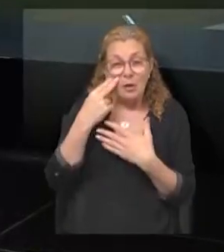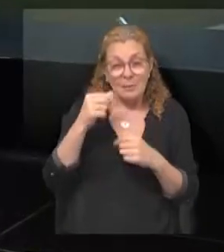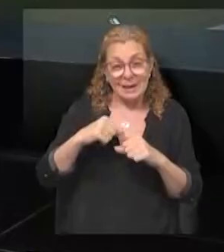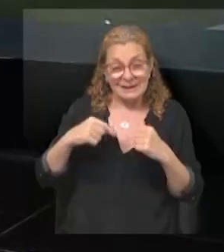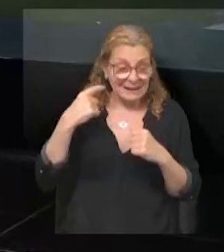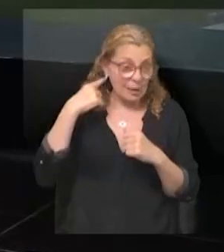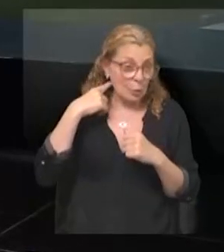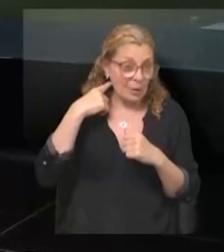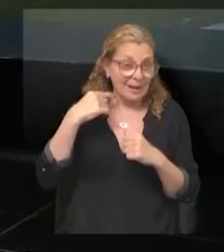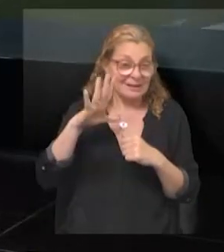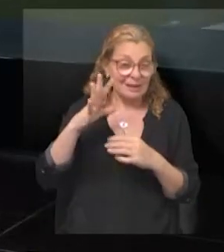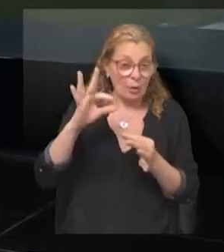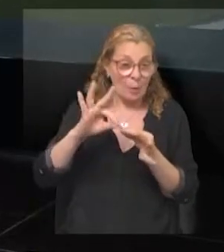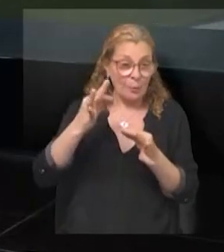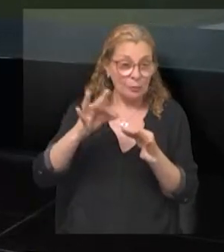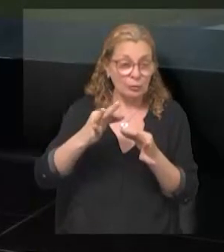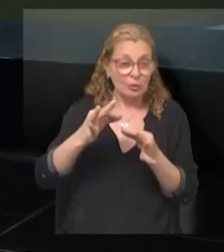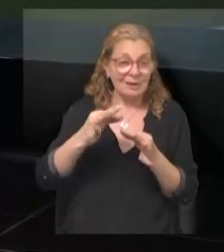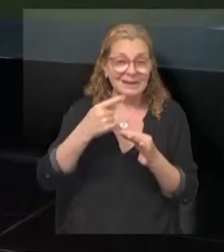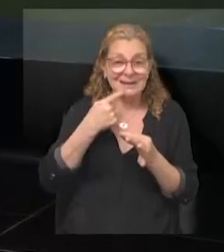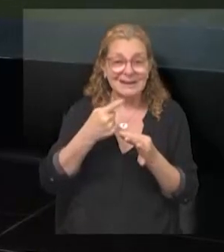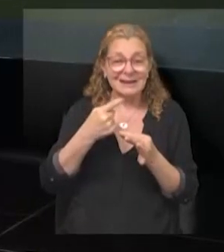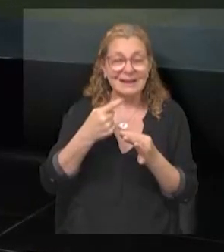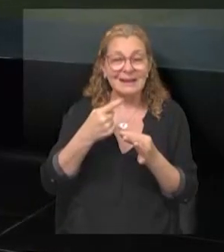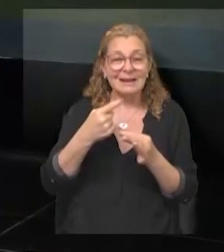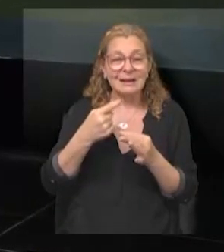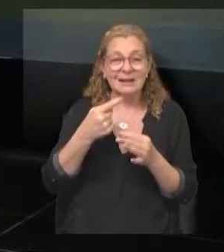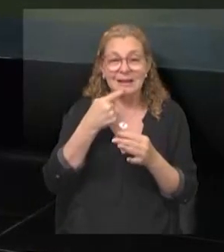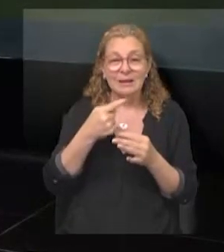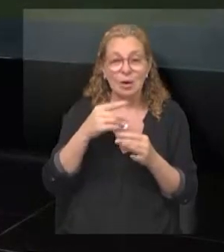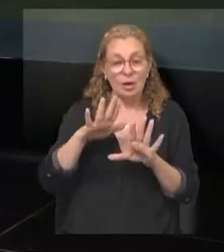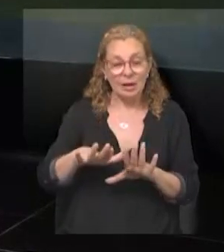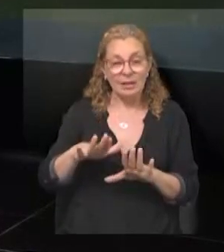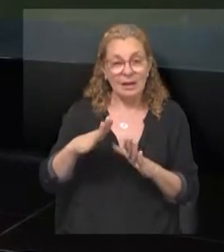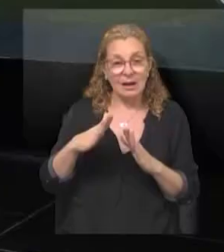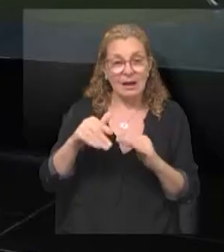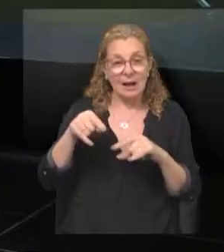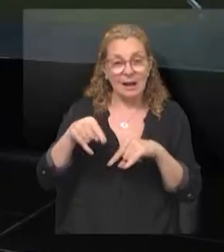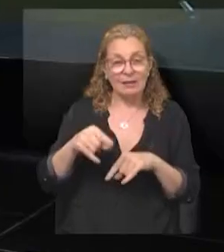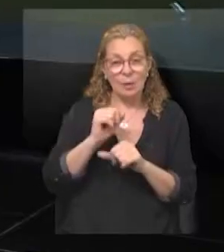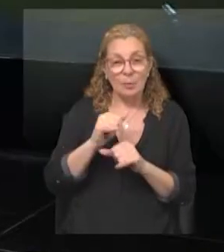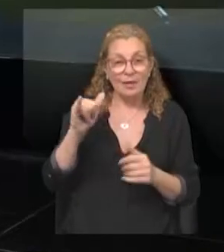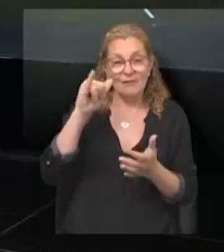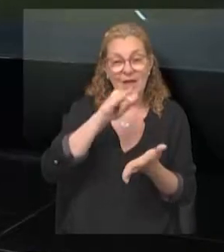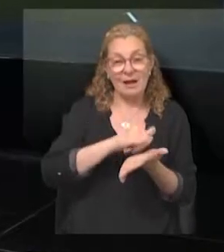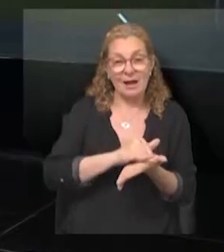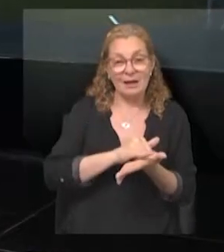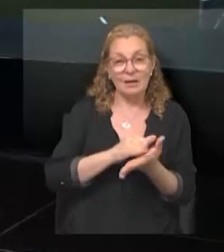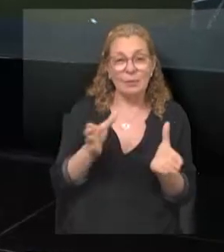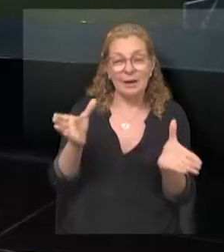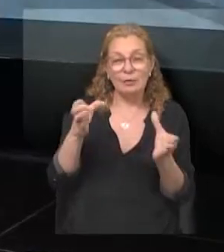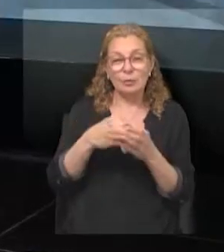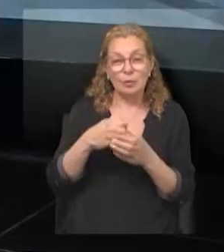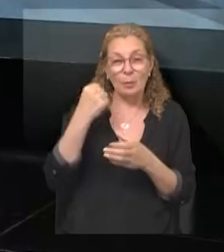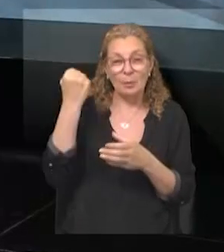nuca tuvo cinco puntos de sutura y por eso le recomendaron reposo y no va a poder viajar naturalmente a una reunión